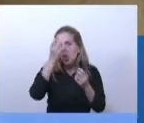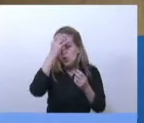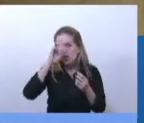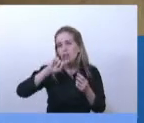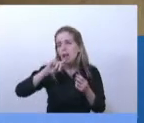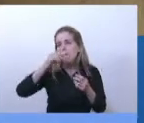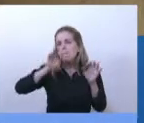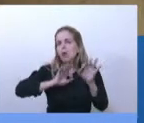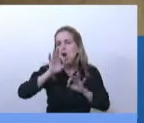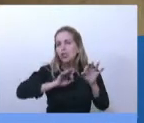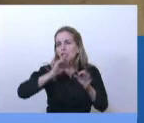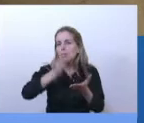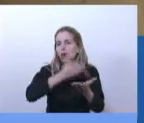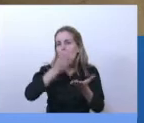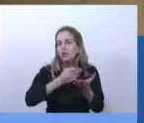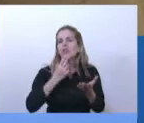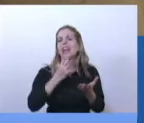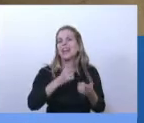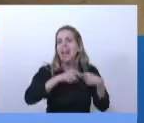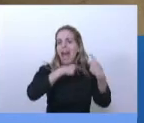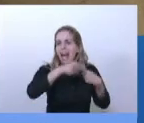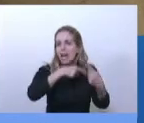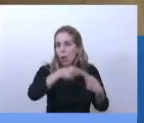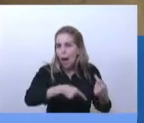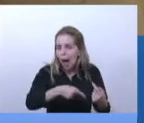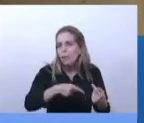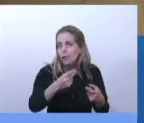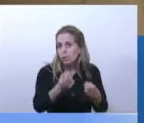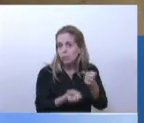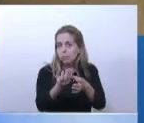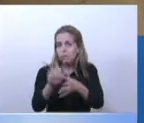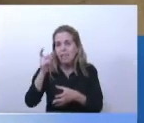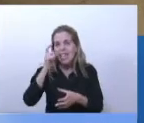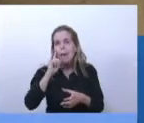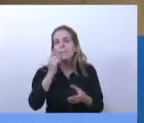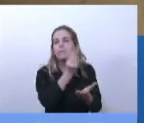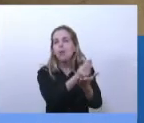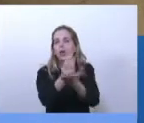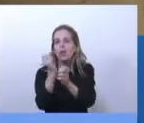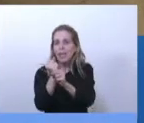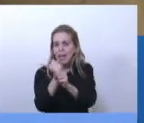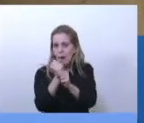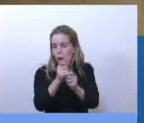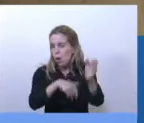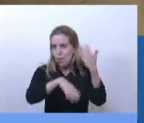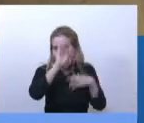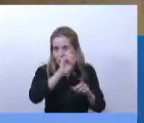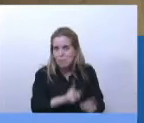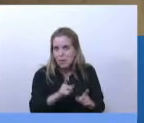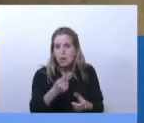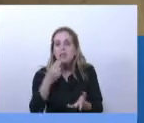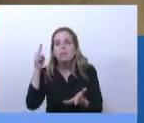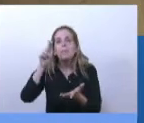energía eléctrica renovable y generaron más de 10 mil puestos de trabajo el propia la propia creación del impuesto a las grandes fortunas